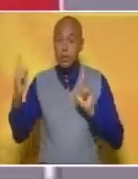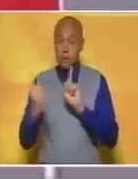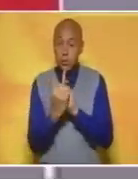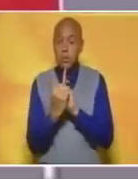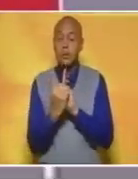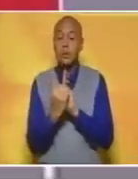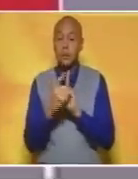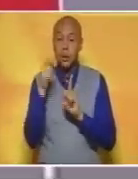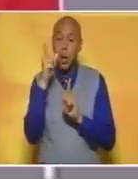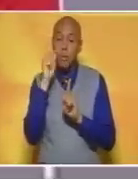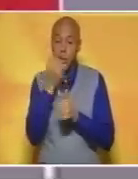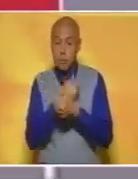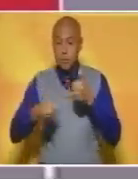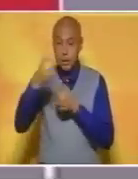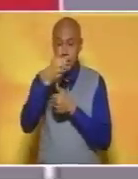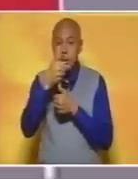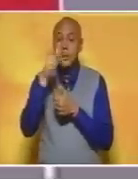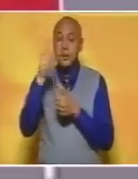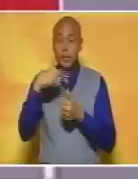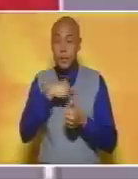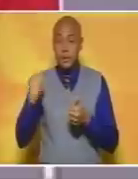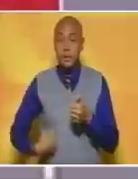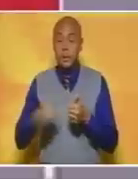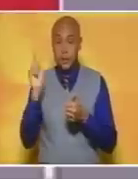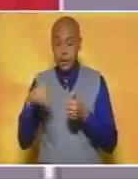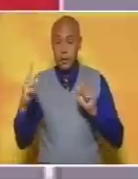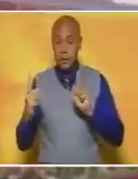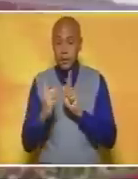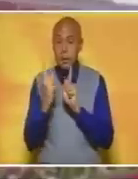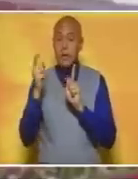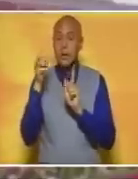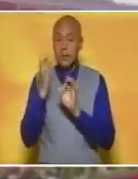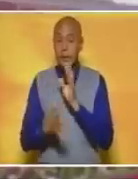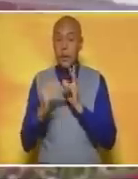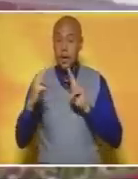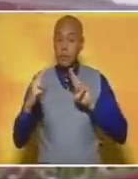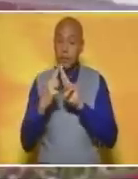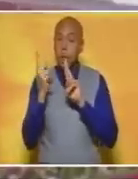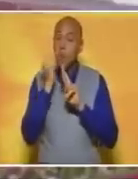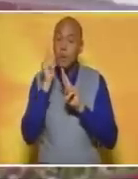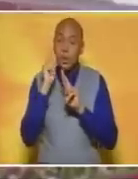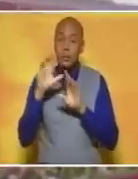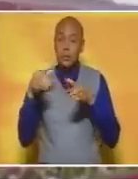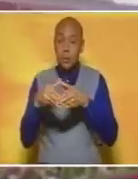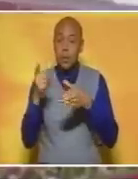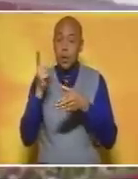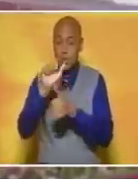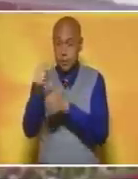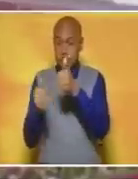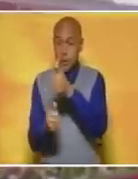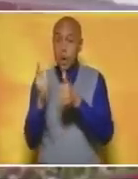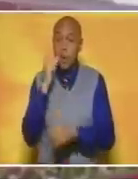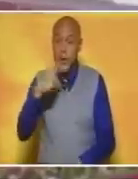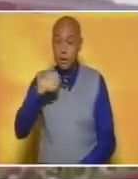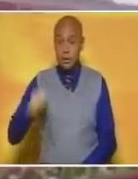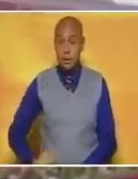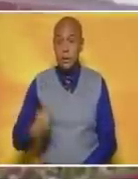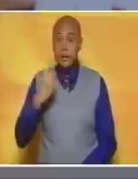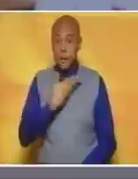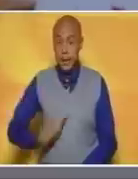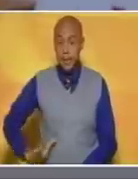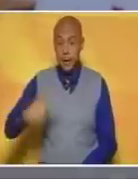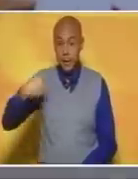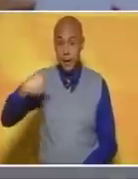chino, Wang Yi. Además, sostendrá un encuentro de cortesía con el vicepresidente Wang Qishan.